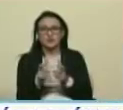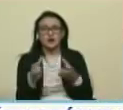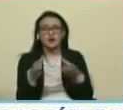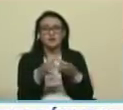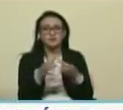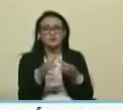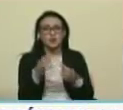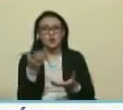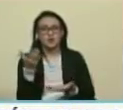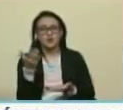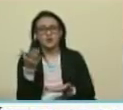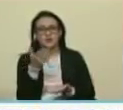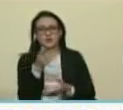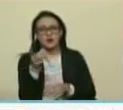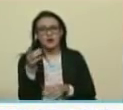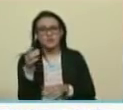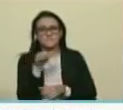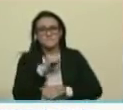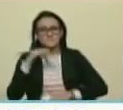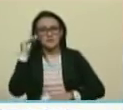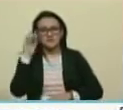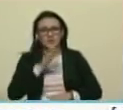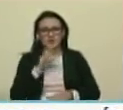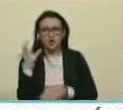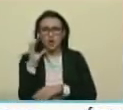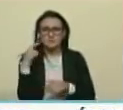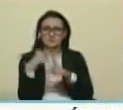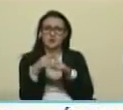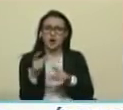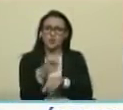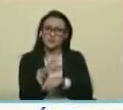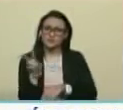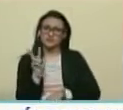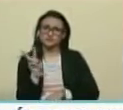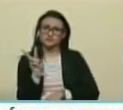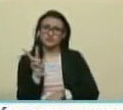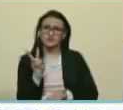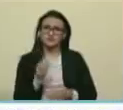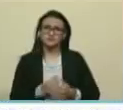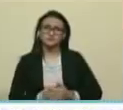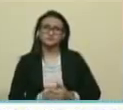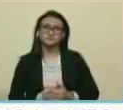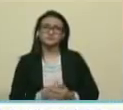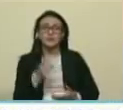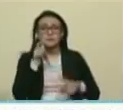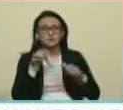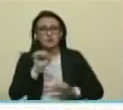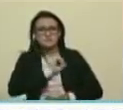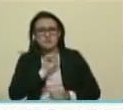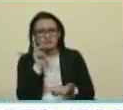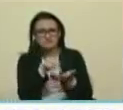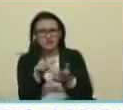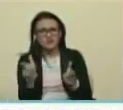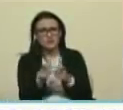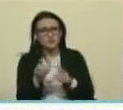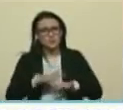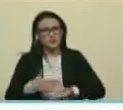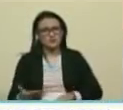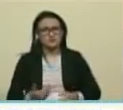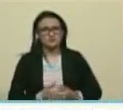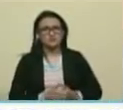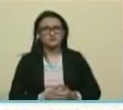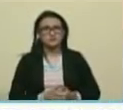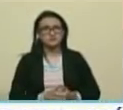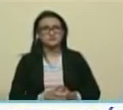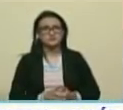Pueblo y el gobierno de Colombia? No le digo que incluso en la primera reunión lo que expresaron los funcionarios colombianos es que tenían miedo de ir a esa reunión. Eso está